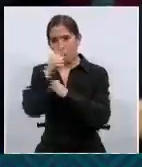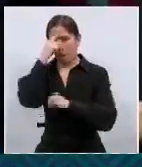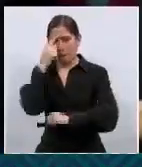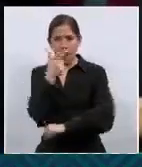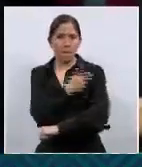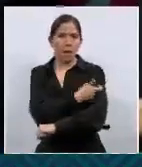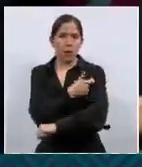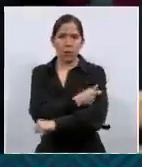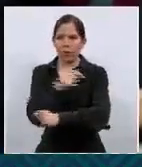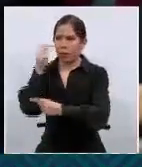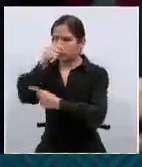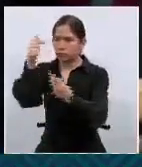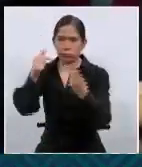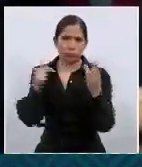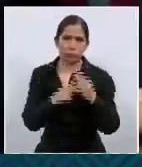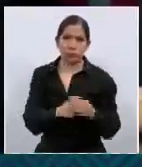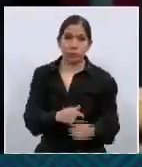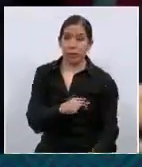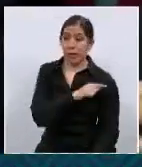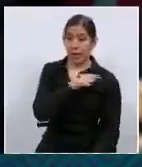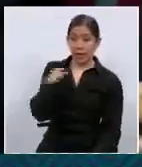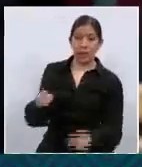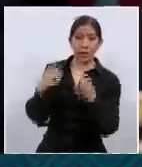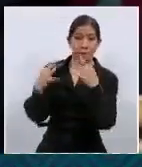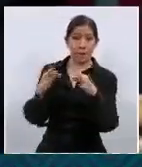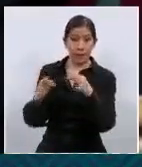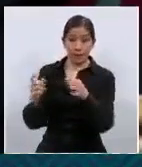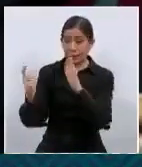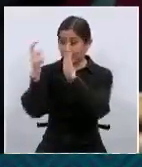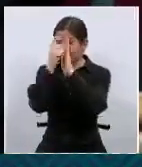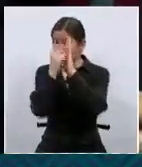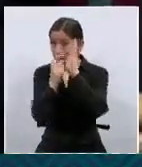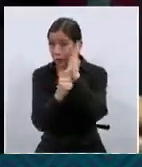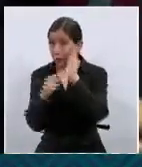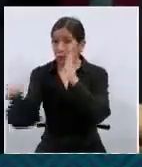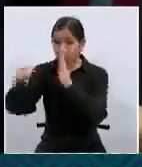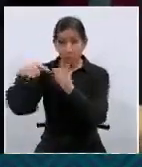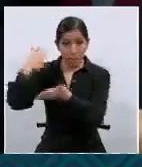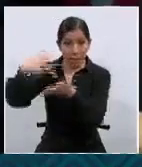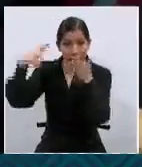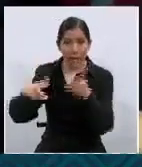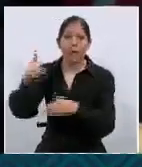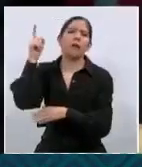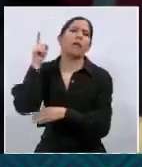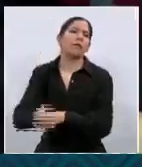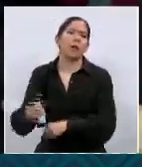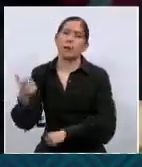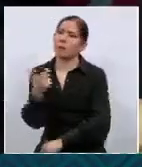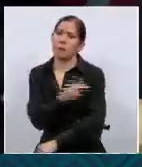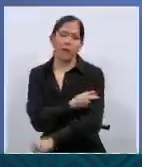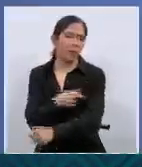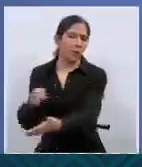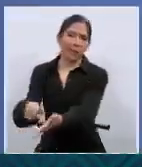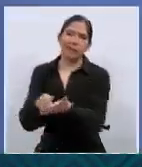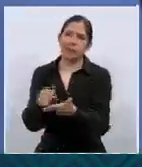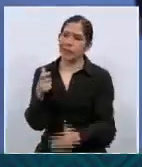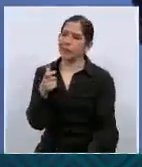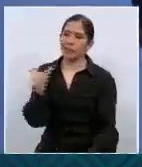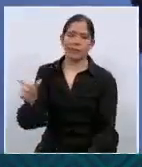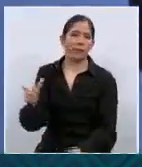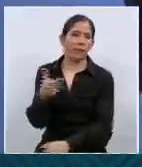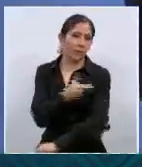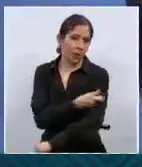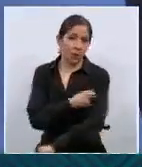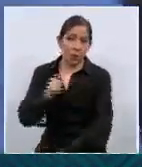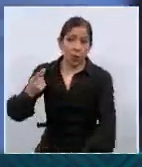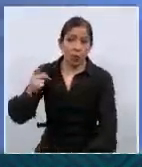fundamental para que los danzarines puedan asistir a esta fiesta mayor es justamente a través de la vacuna. Vamos a exigir el carnet de vacunación que justamente sea